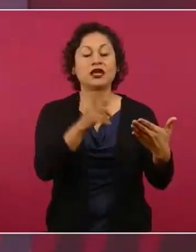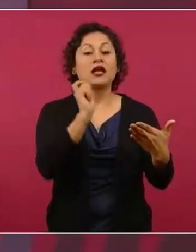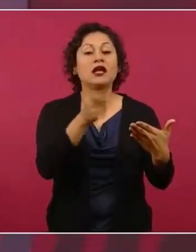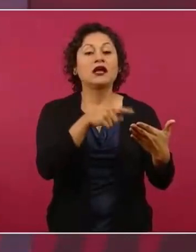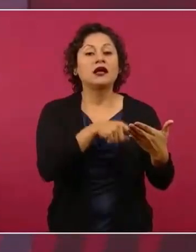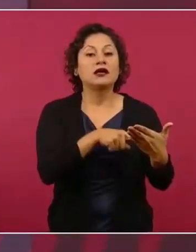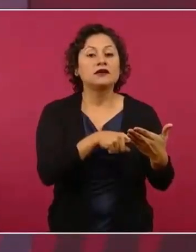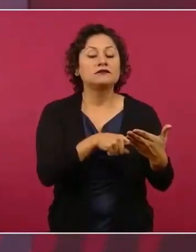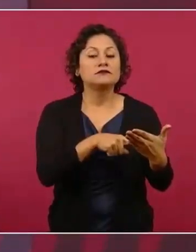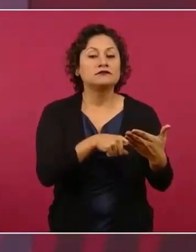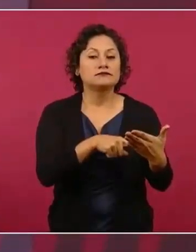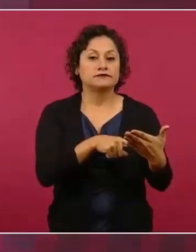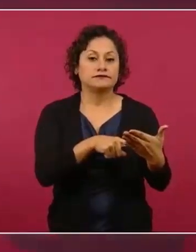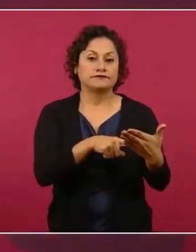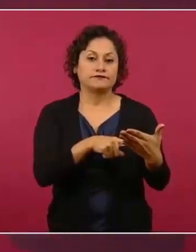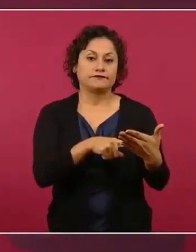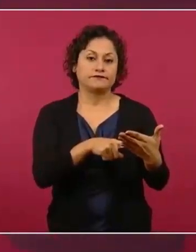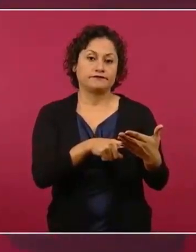anónimo